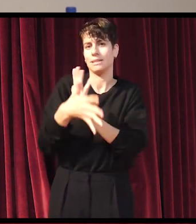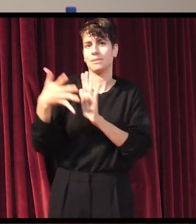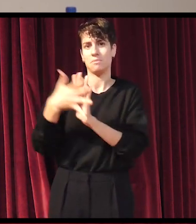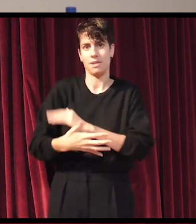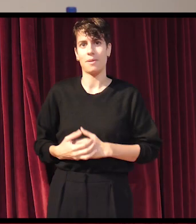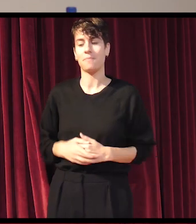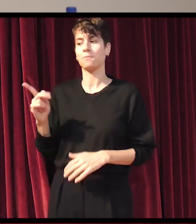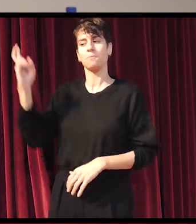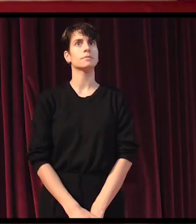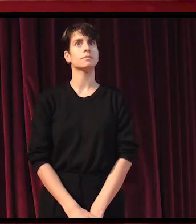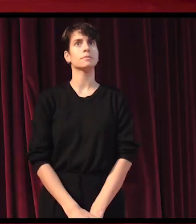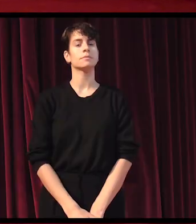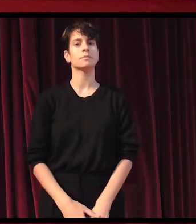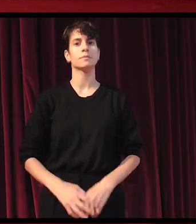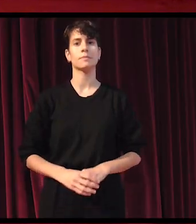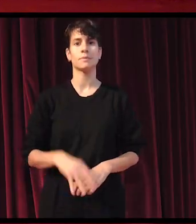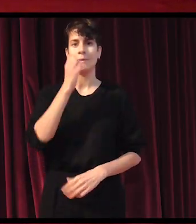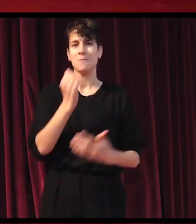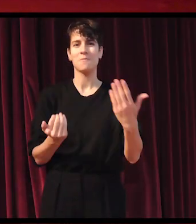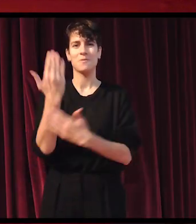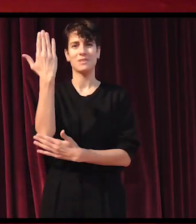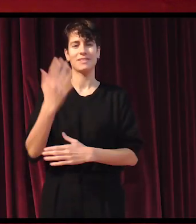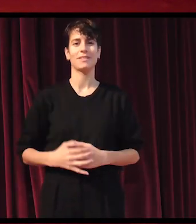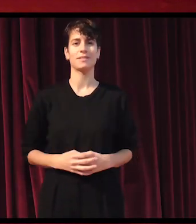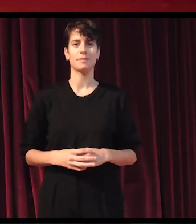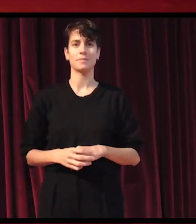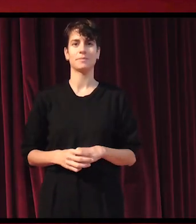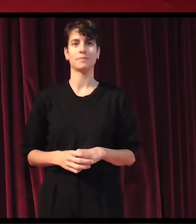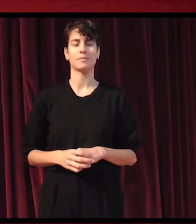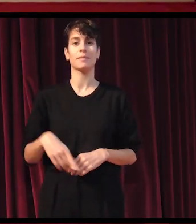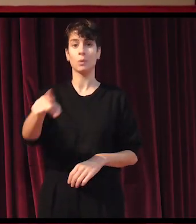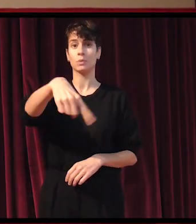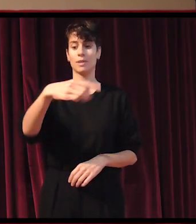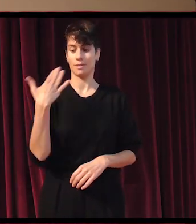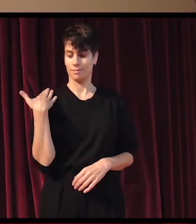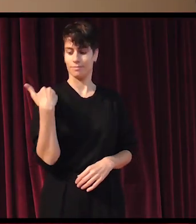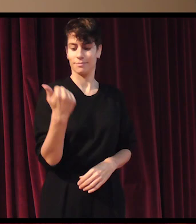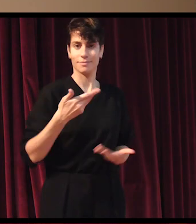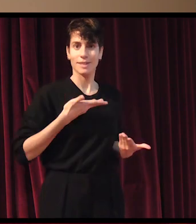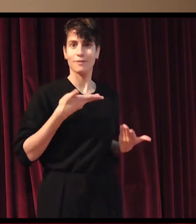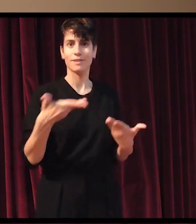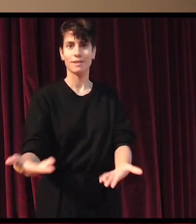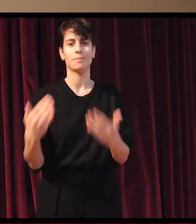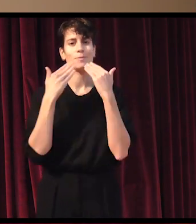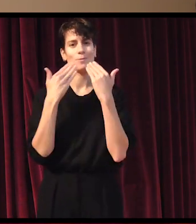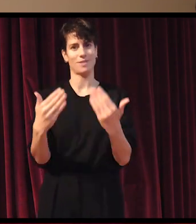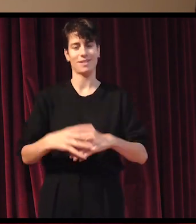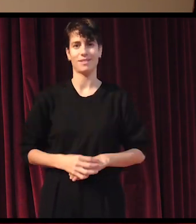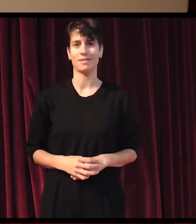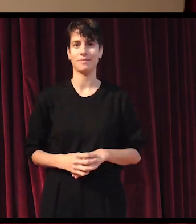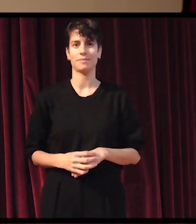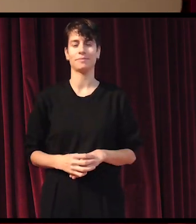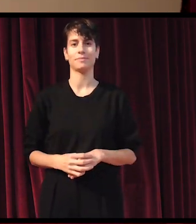por estar aquí. Bueno, muy buenos días. Muchas gracias por la invitación, que para mí supone una gran responsabilidad, a